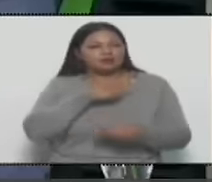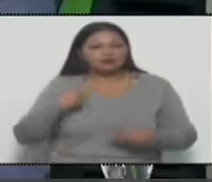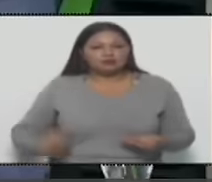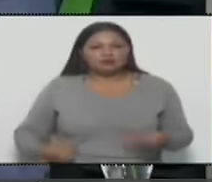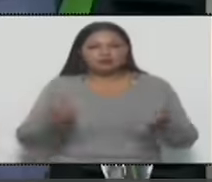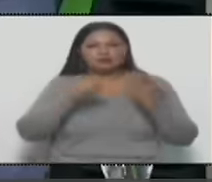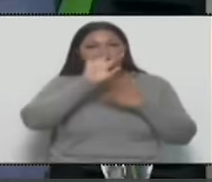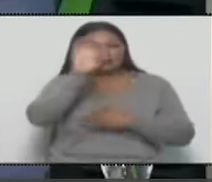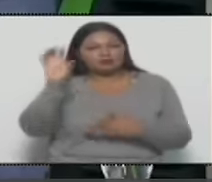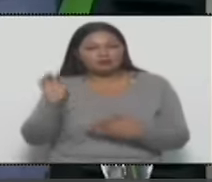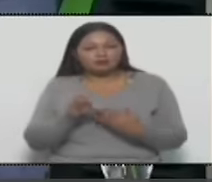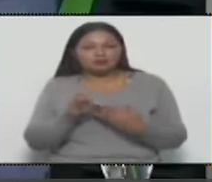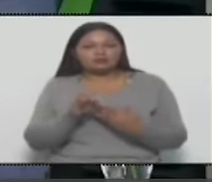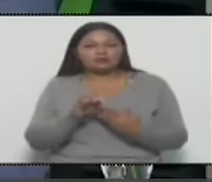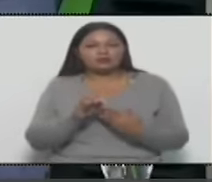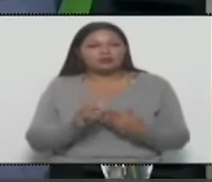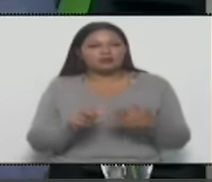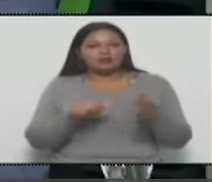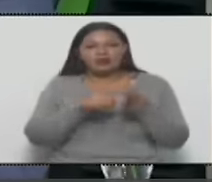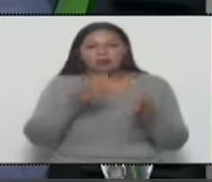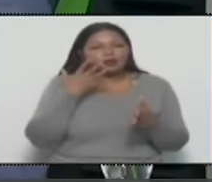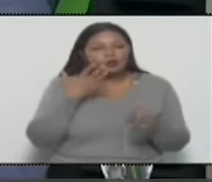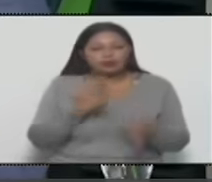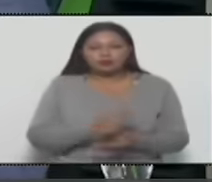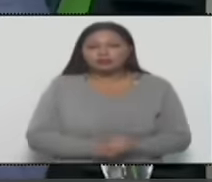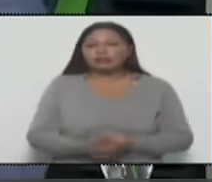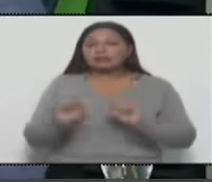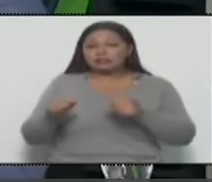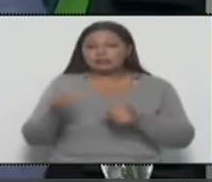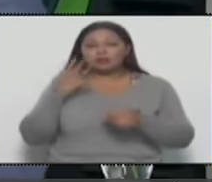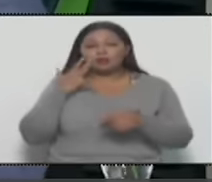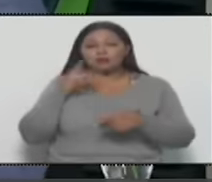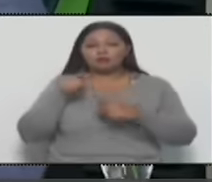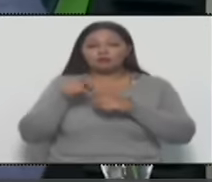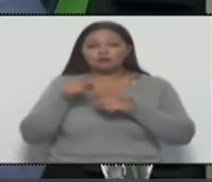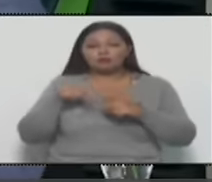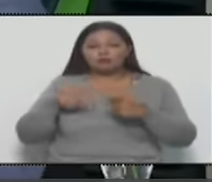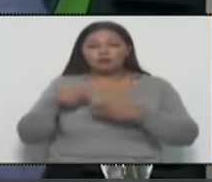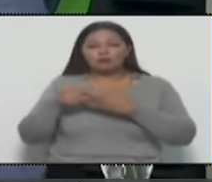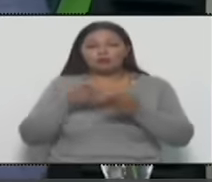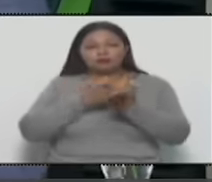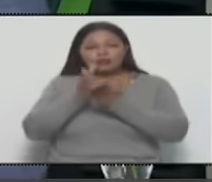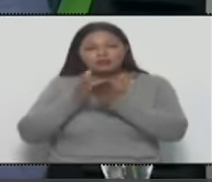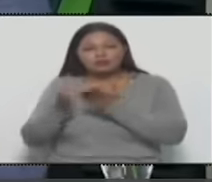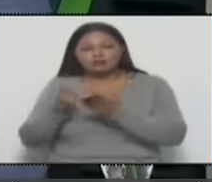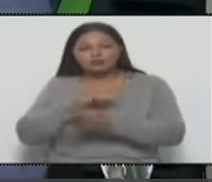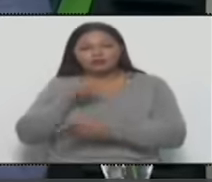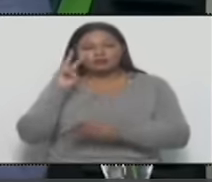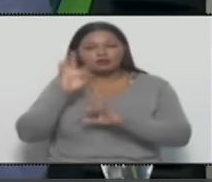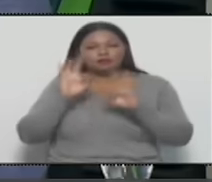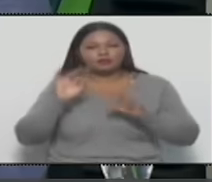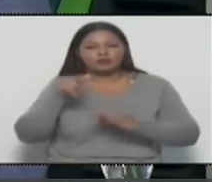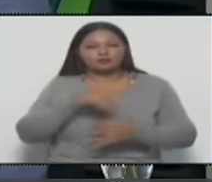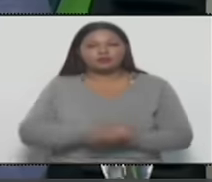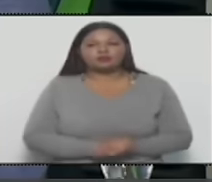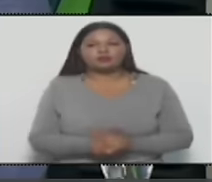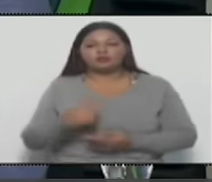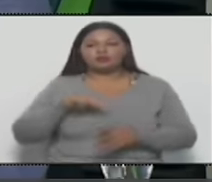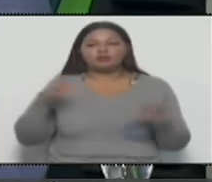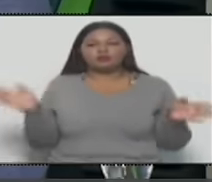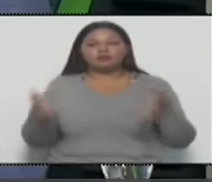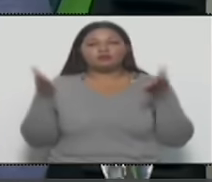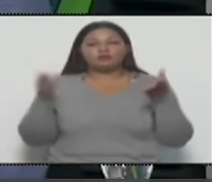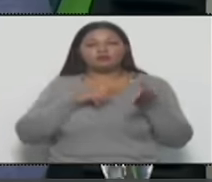países, Irán? Sí, inclusive uno de los vértices de la gran misión es justamente el impulso